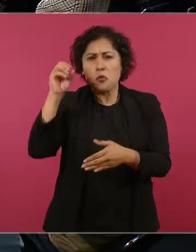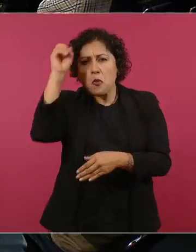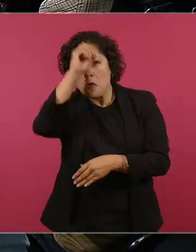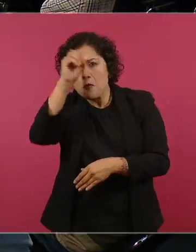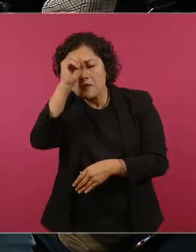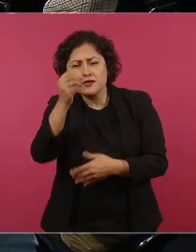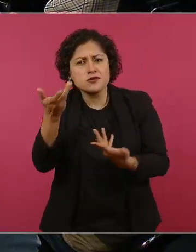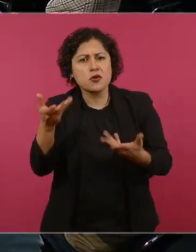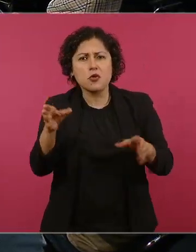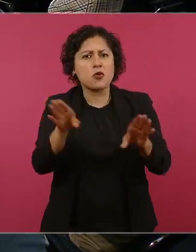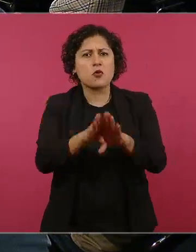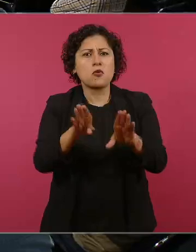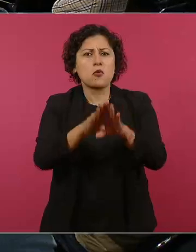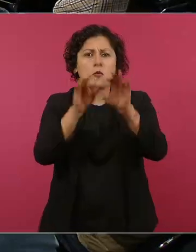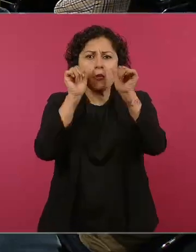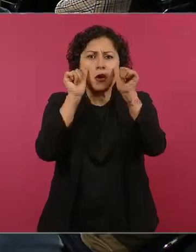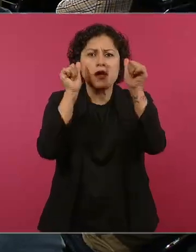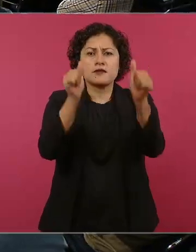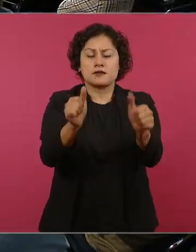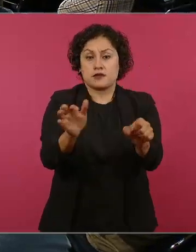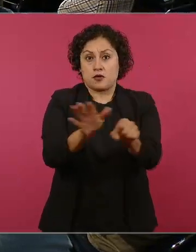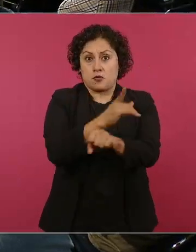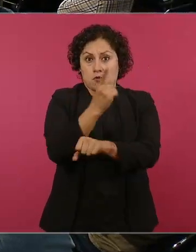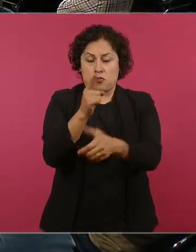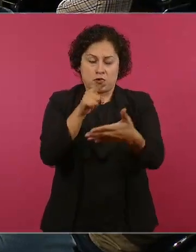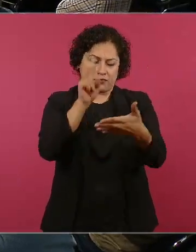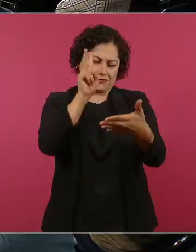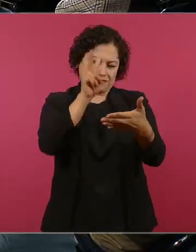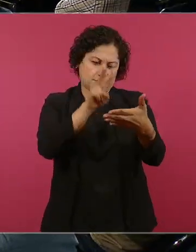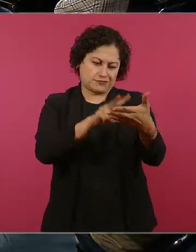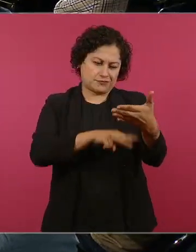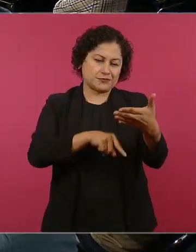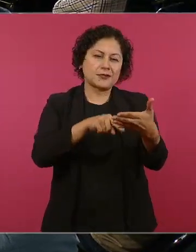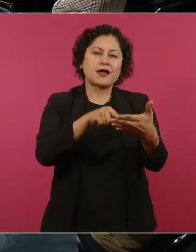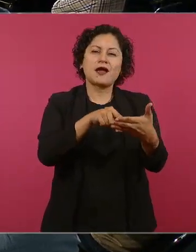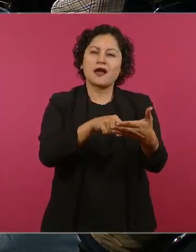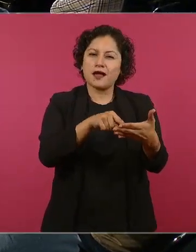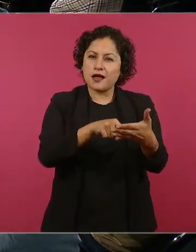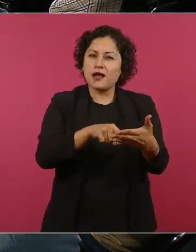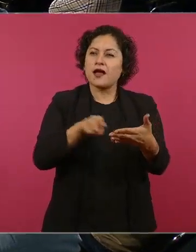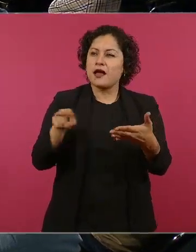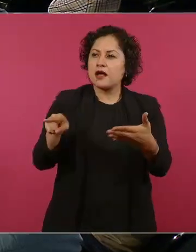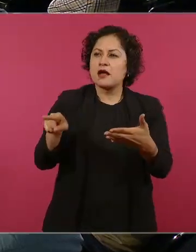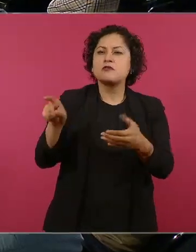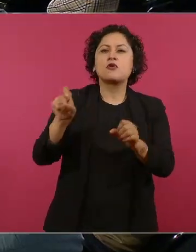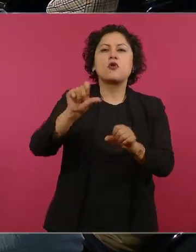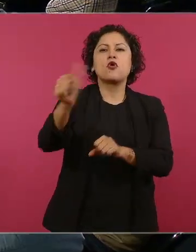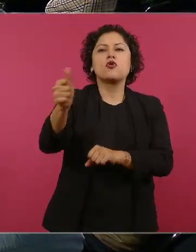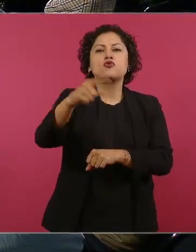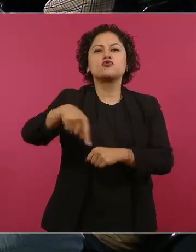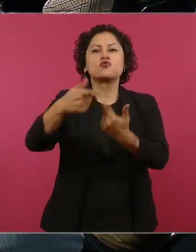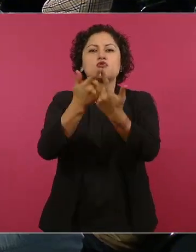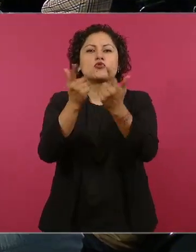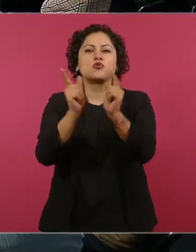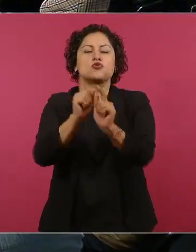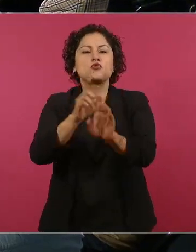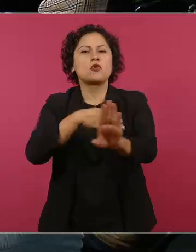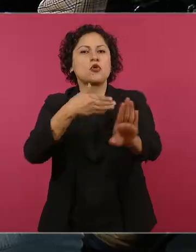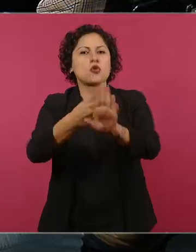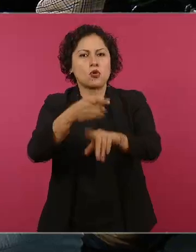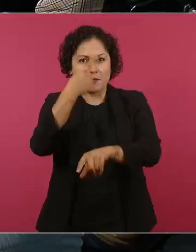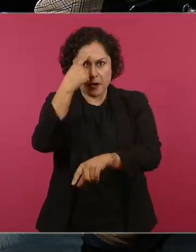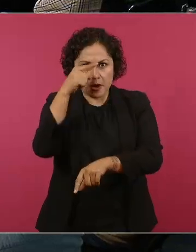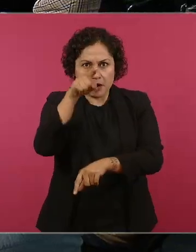esta coincidencia en las narrativas, tanto del Departamento de Estado con la oposición, en un momento en el